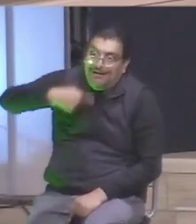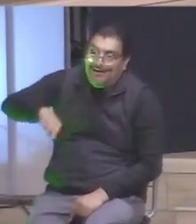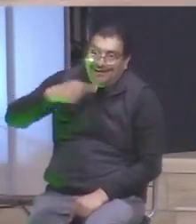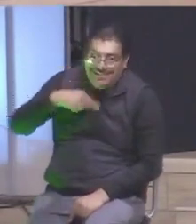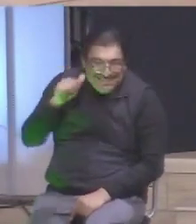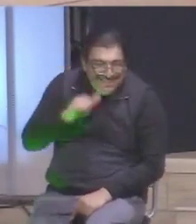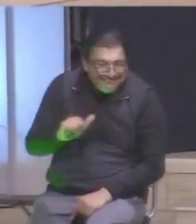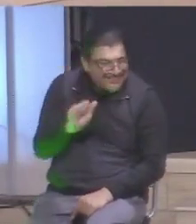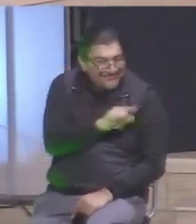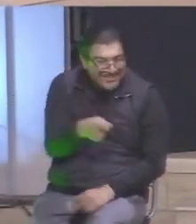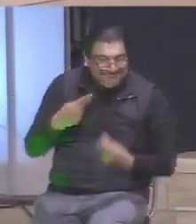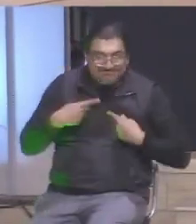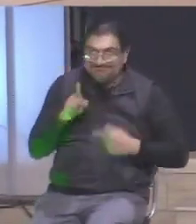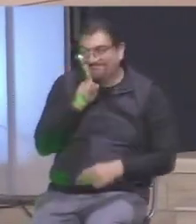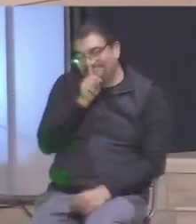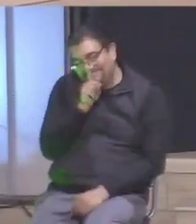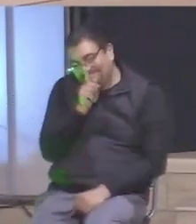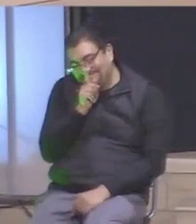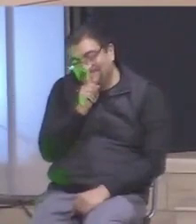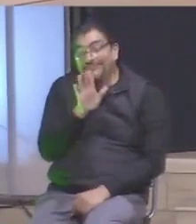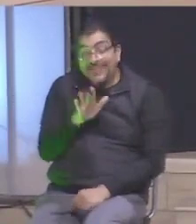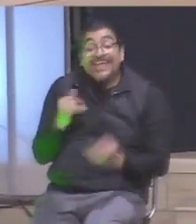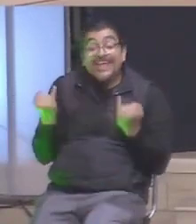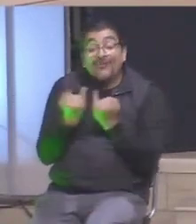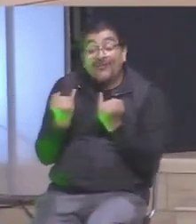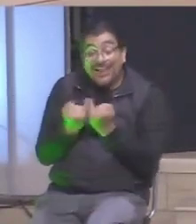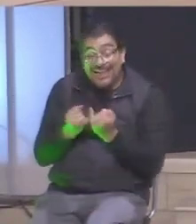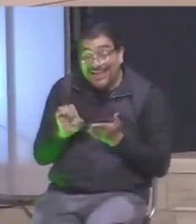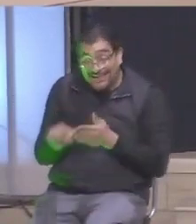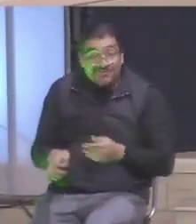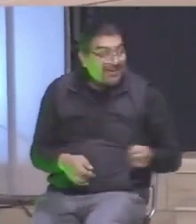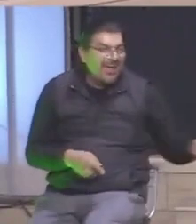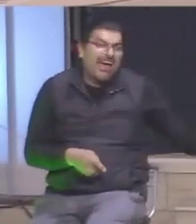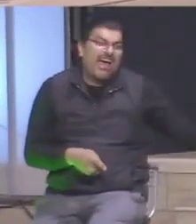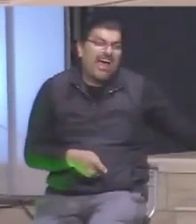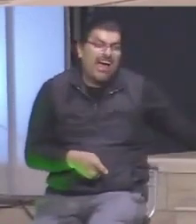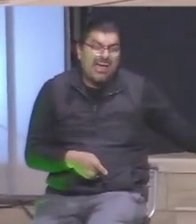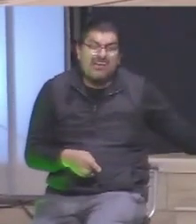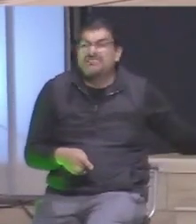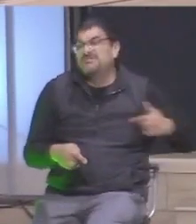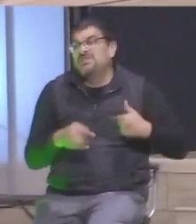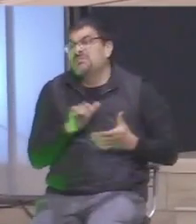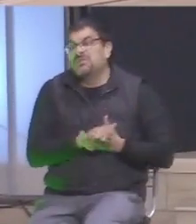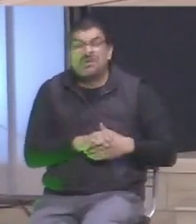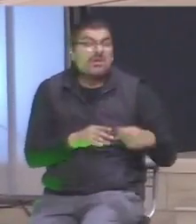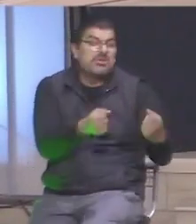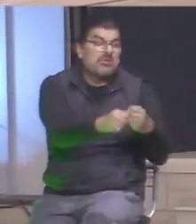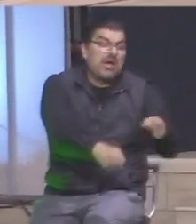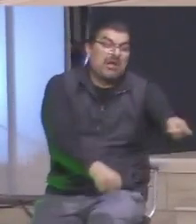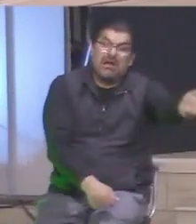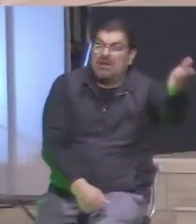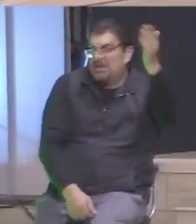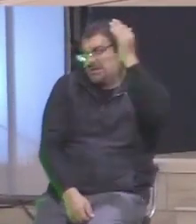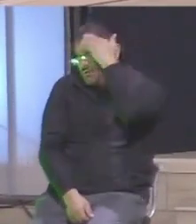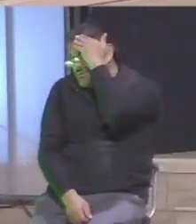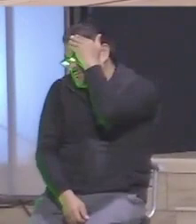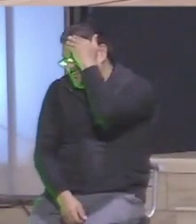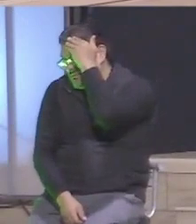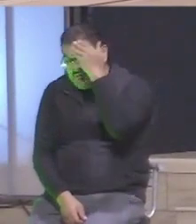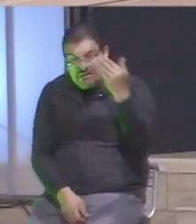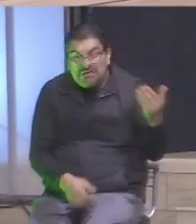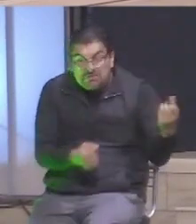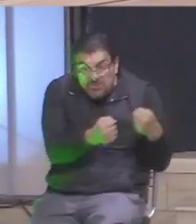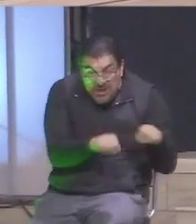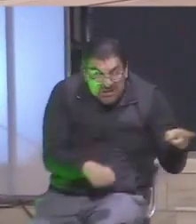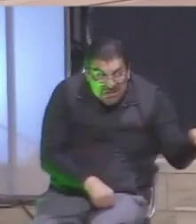perro Oiga su suegra Si usted es una sola carne con su esposa su suegra Debería ser